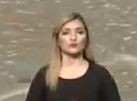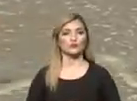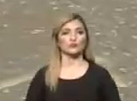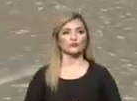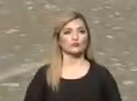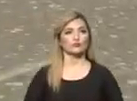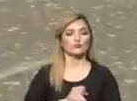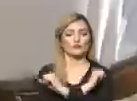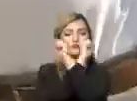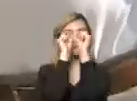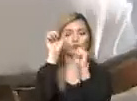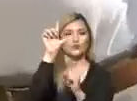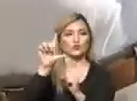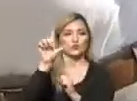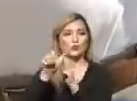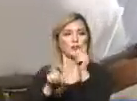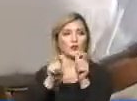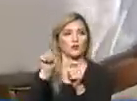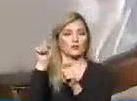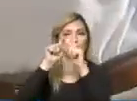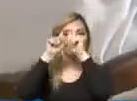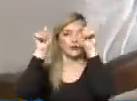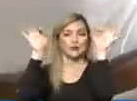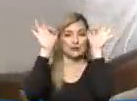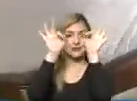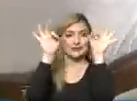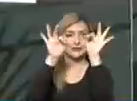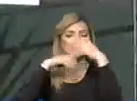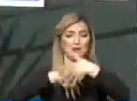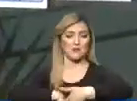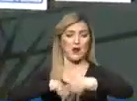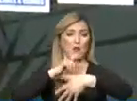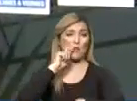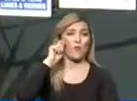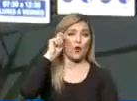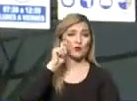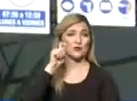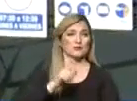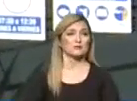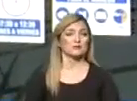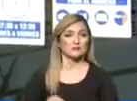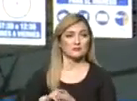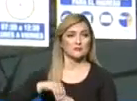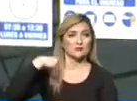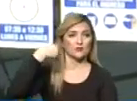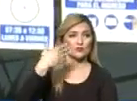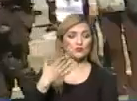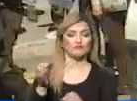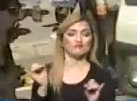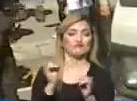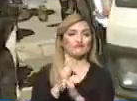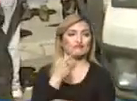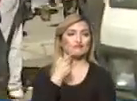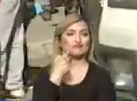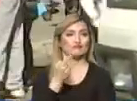La mañana de este lunes, usuarios de la empresa eléctrica de Quito protagonizaron una protesta en los exteriores de esta entidad